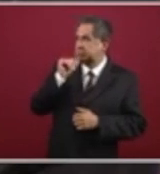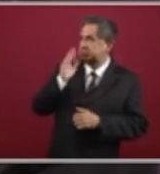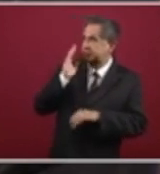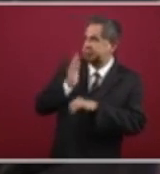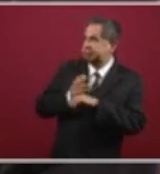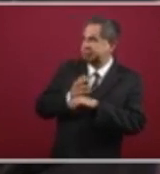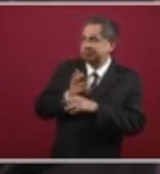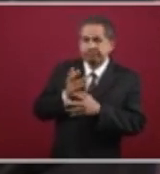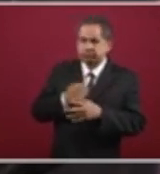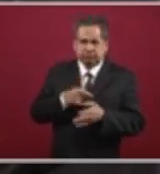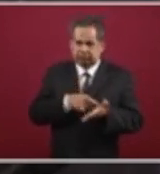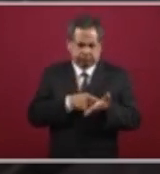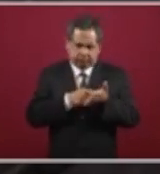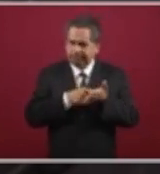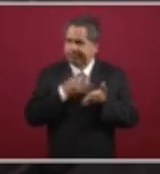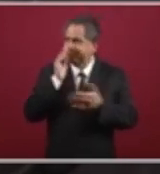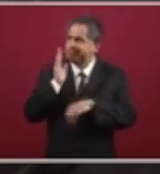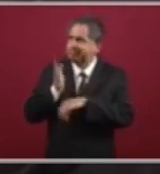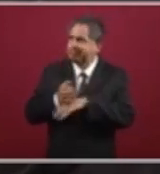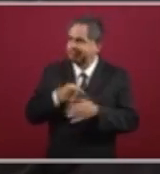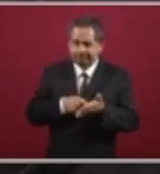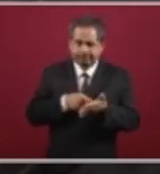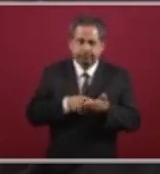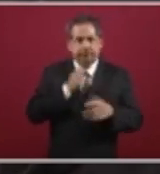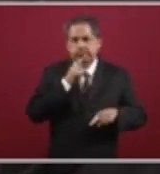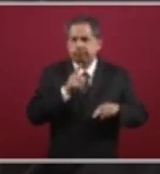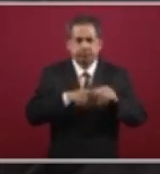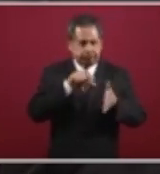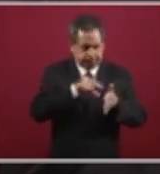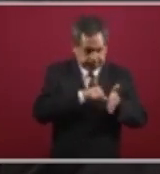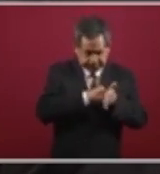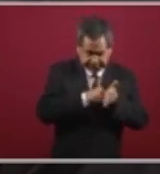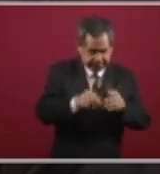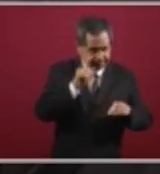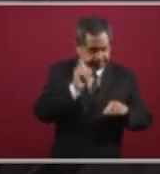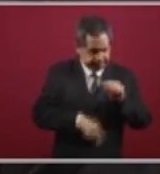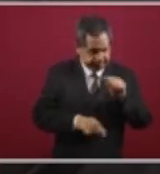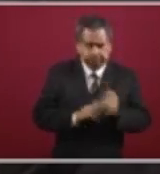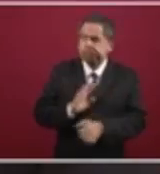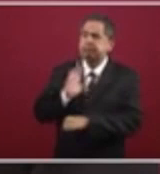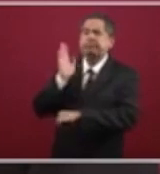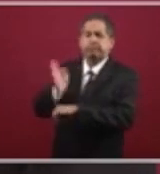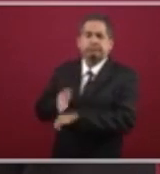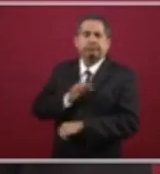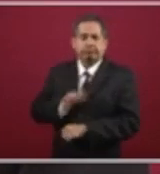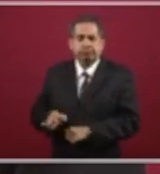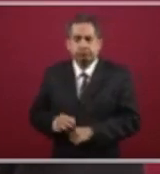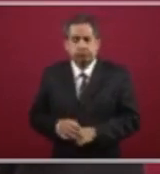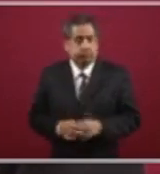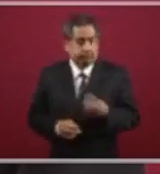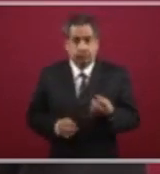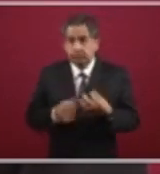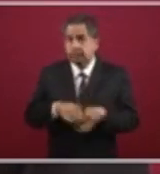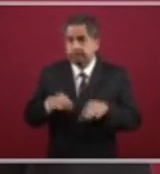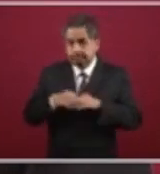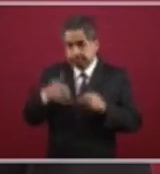Eso está pendiente de aprobación en el Poder Legislativo. Eso nos importa mucho,